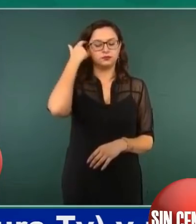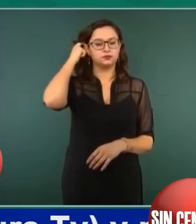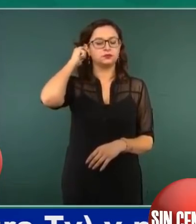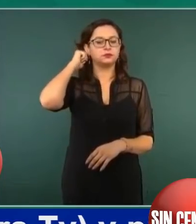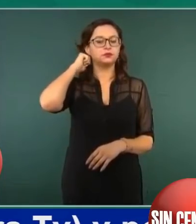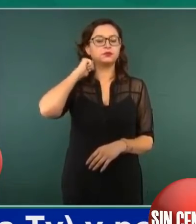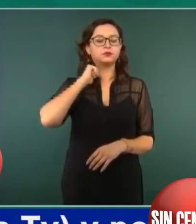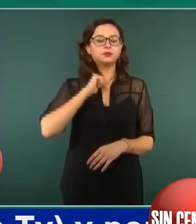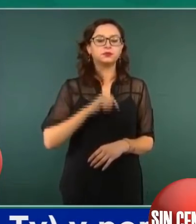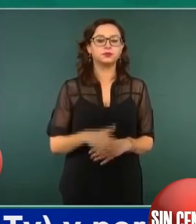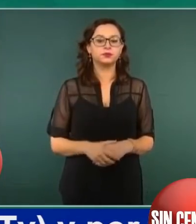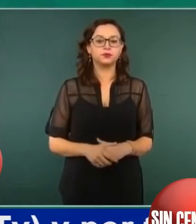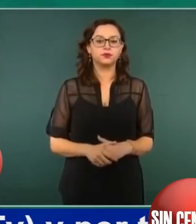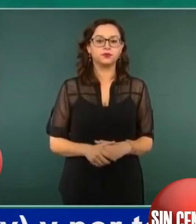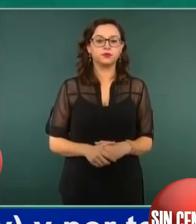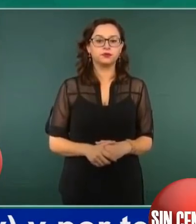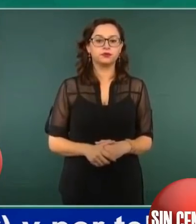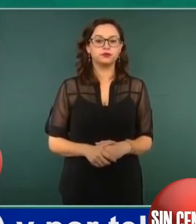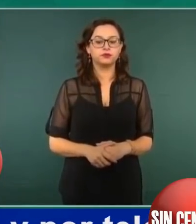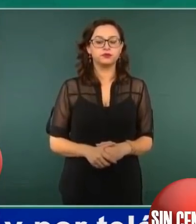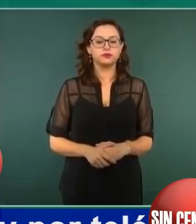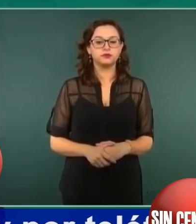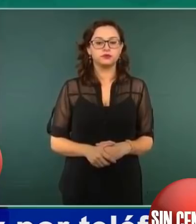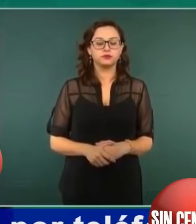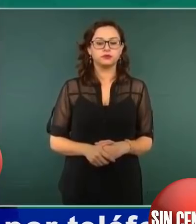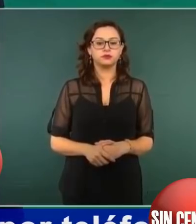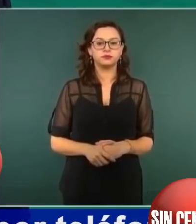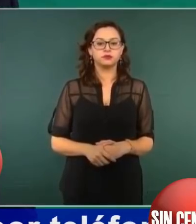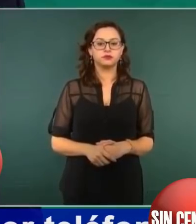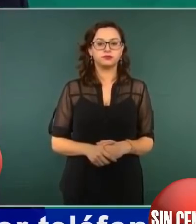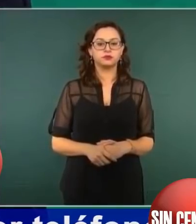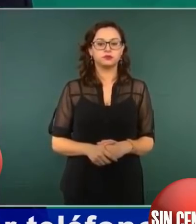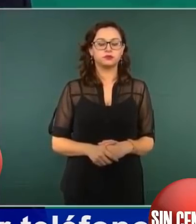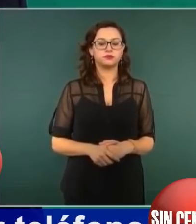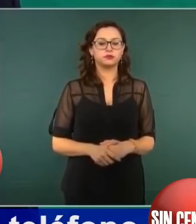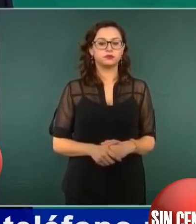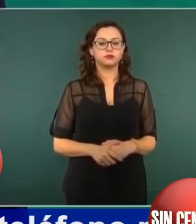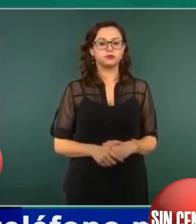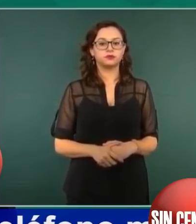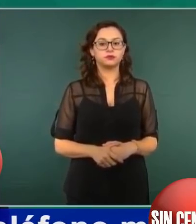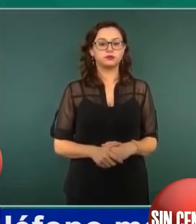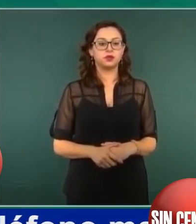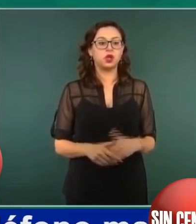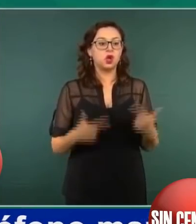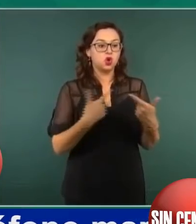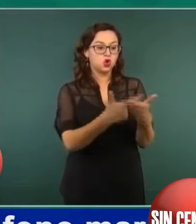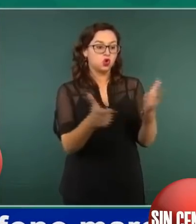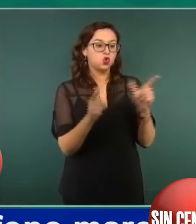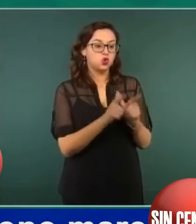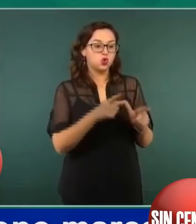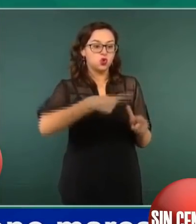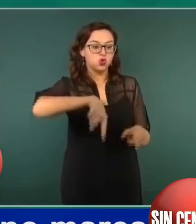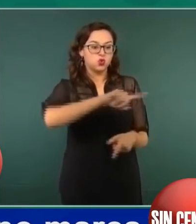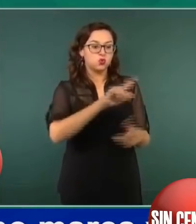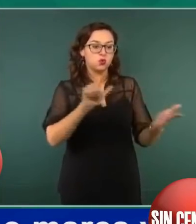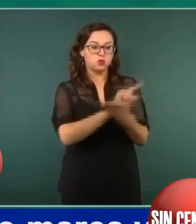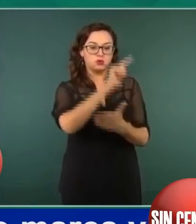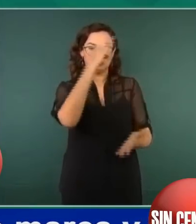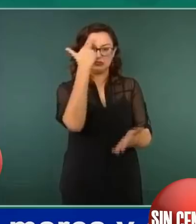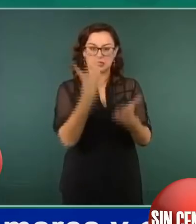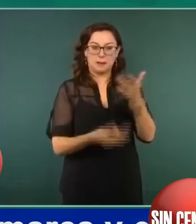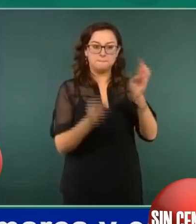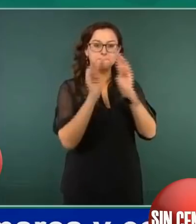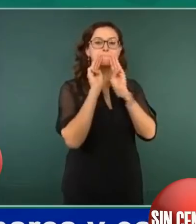crecer lo de las bandas del crimen organizado,